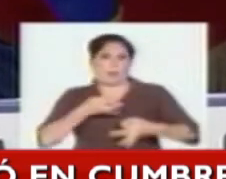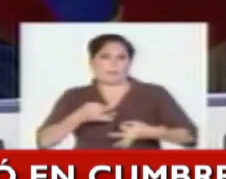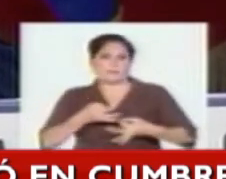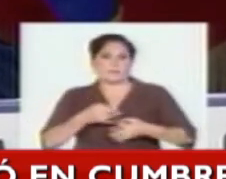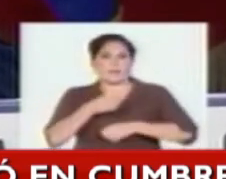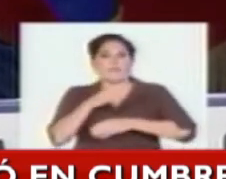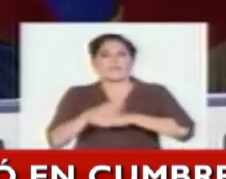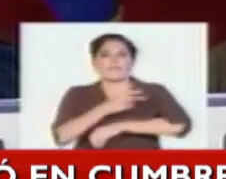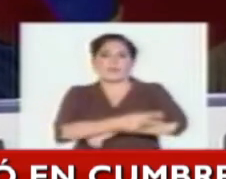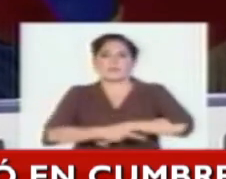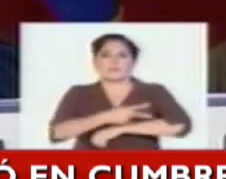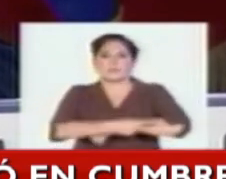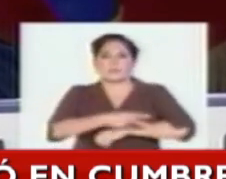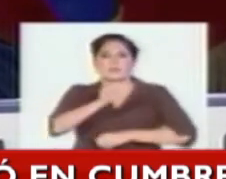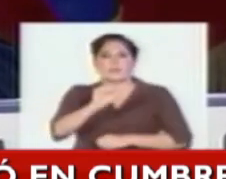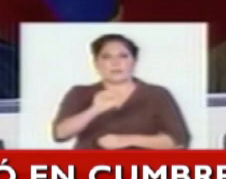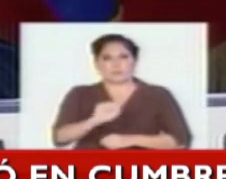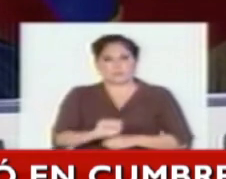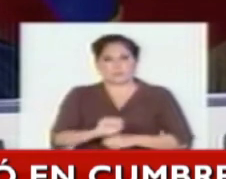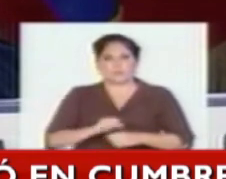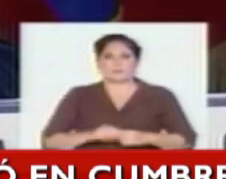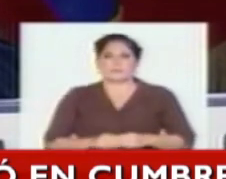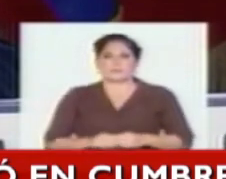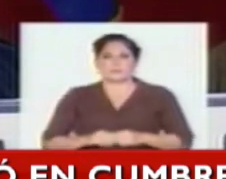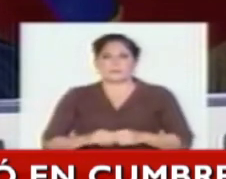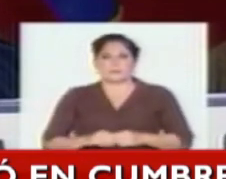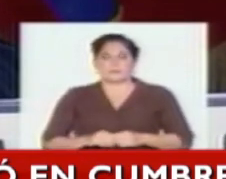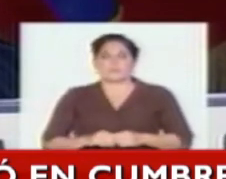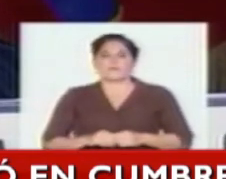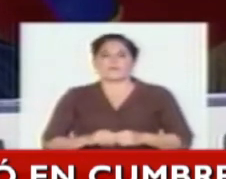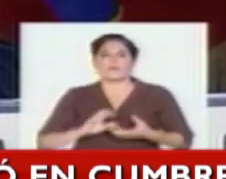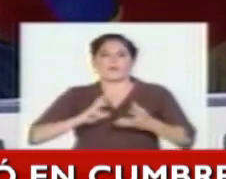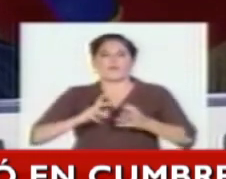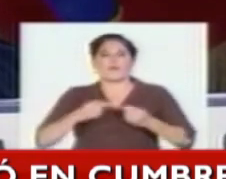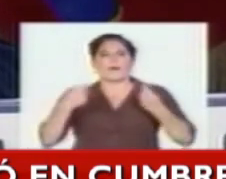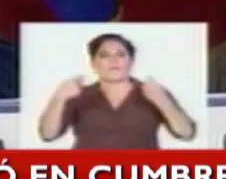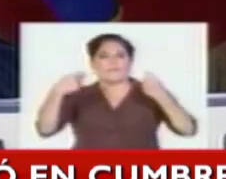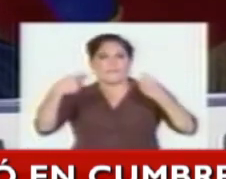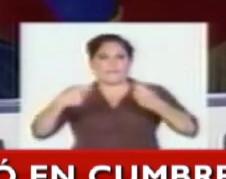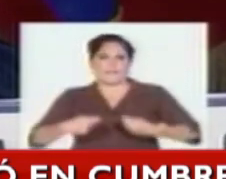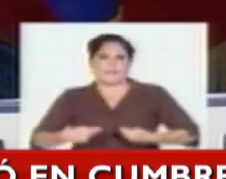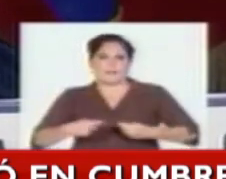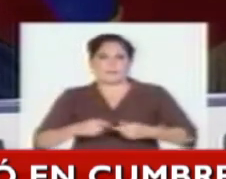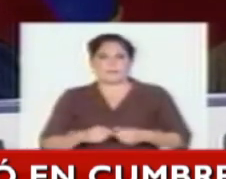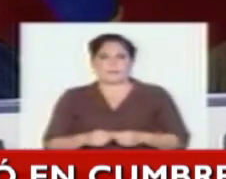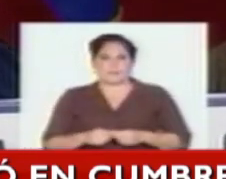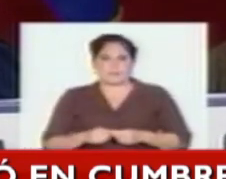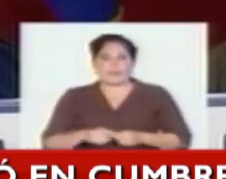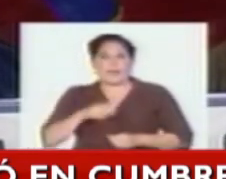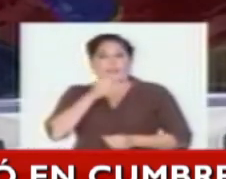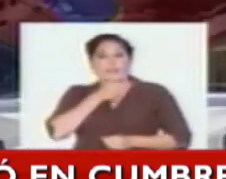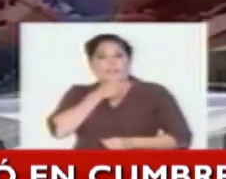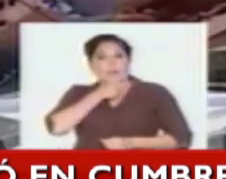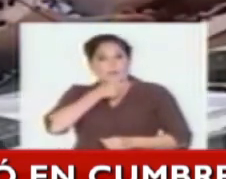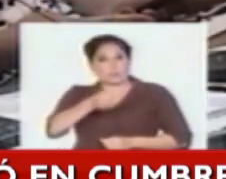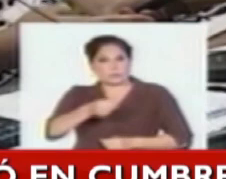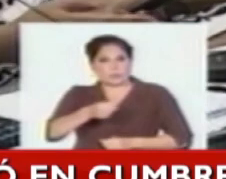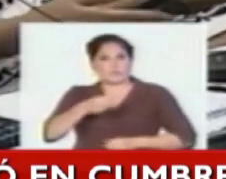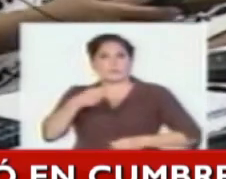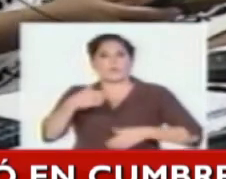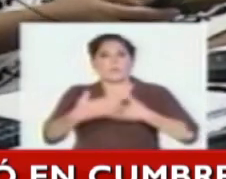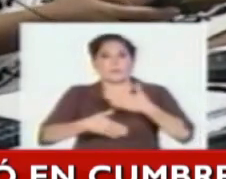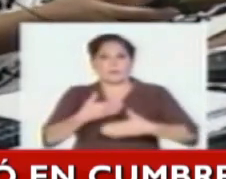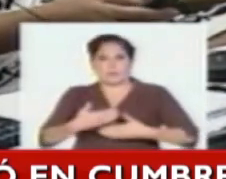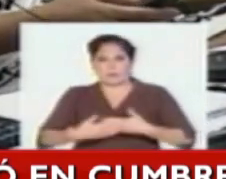países del sur de una manera firme eh denunciando las injusticias